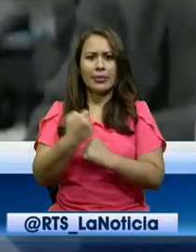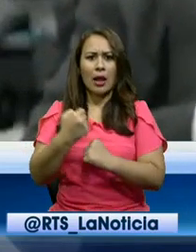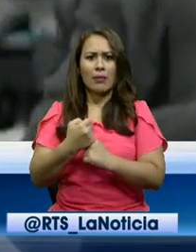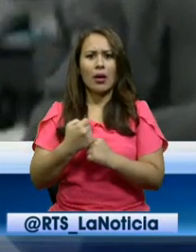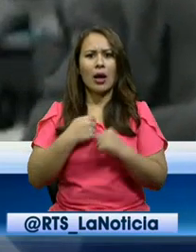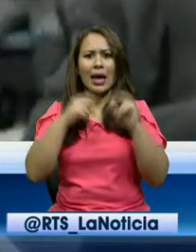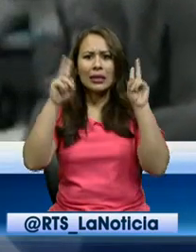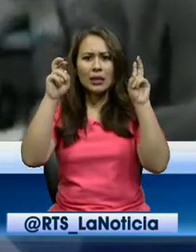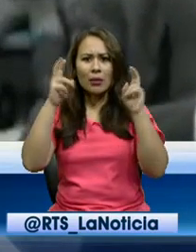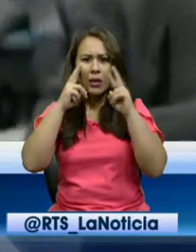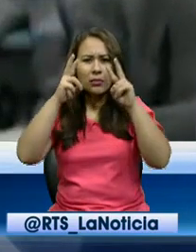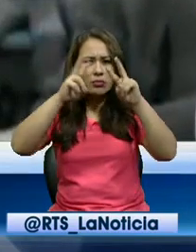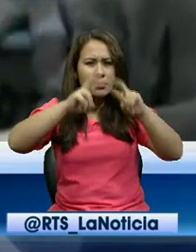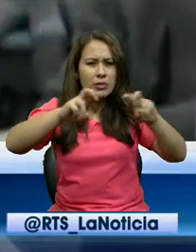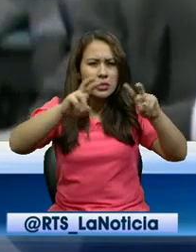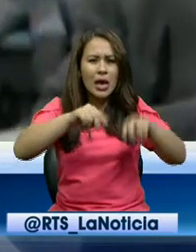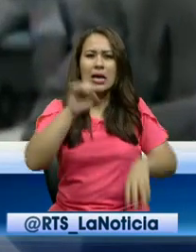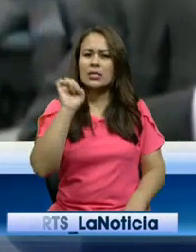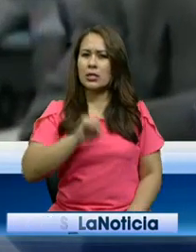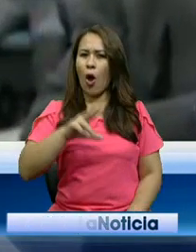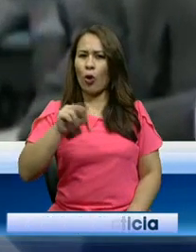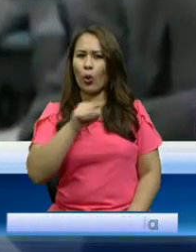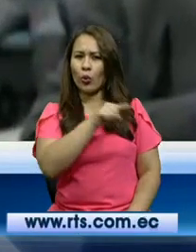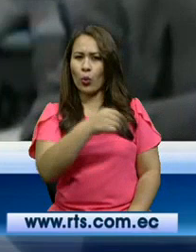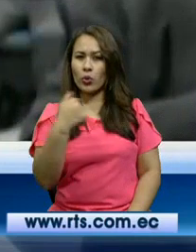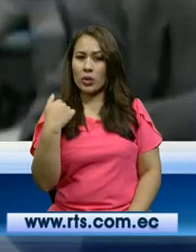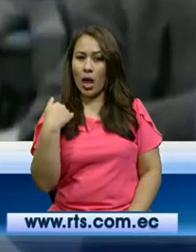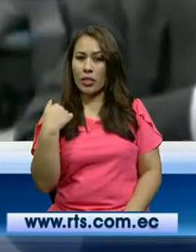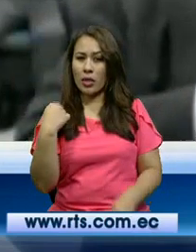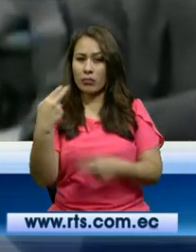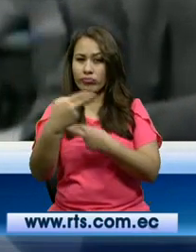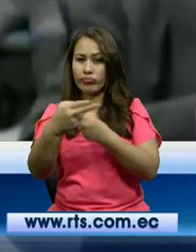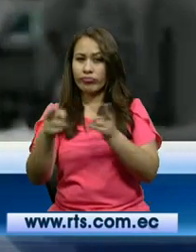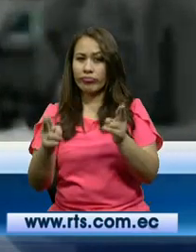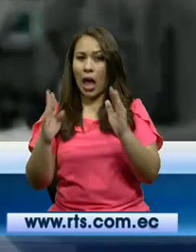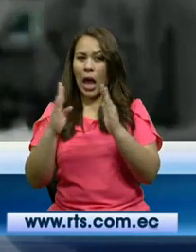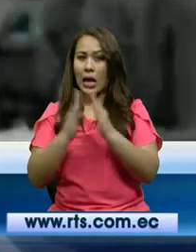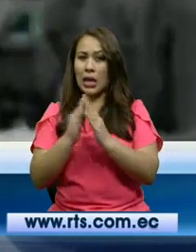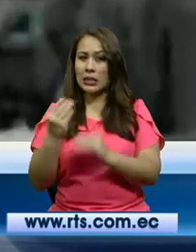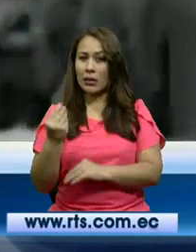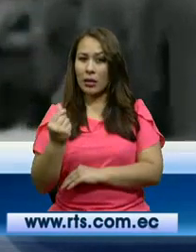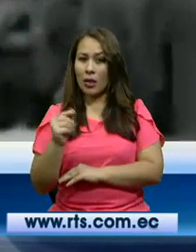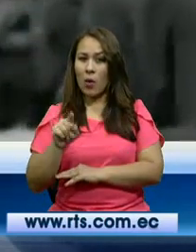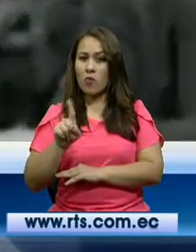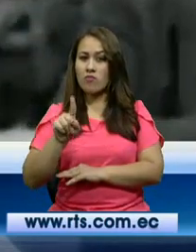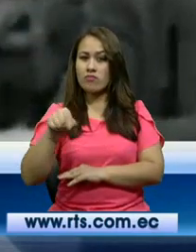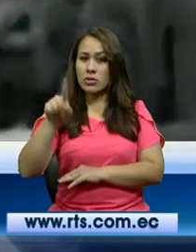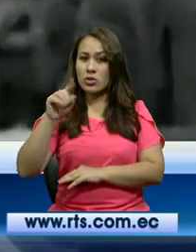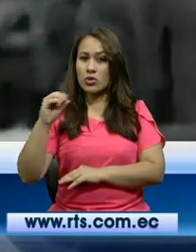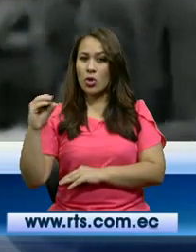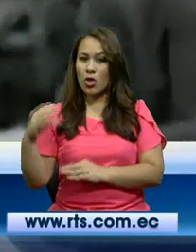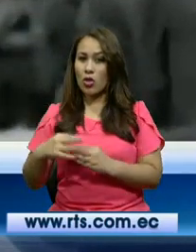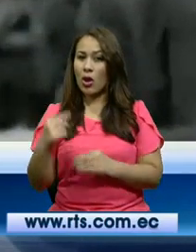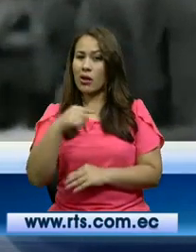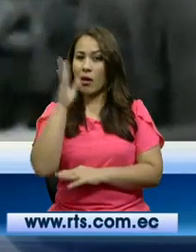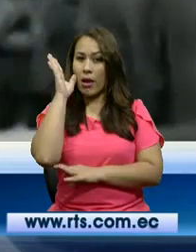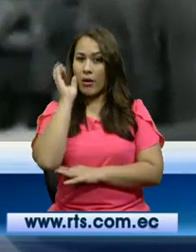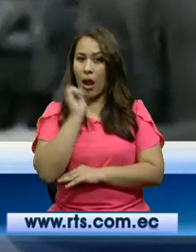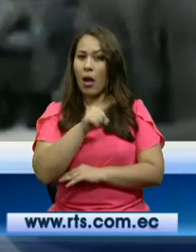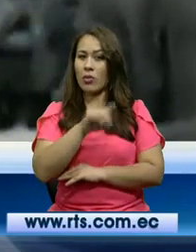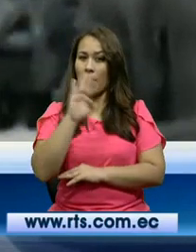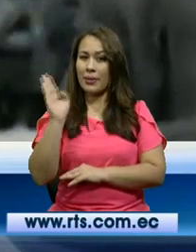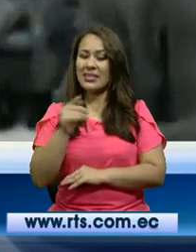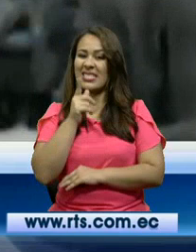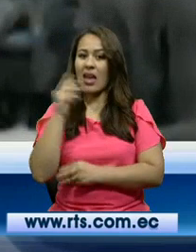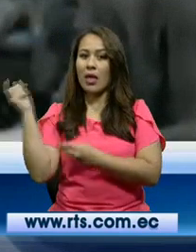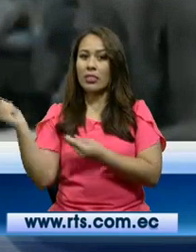Jato, investiga si es o no propietario de un departamento de más de $1 millón en Sao Paulo, entregado por